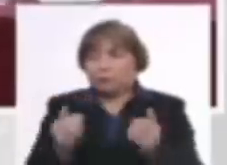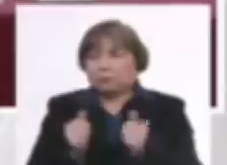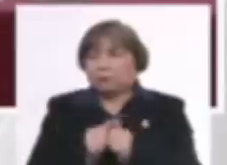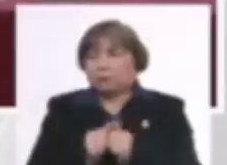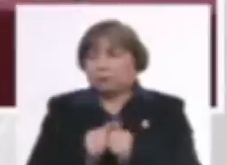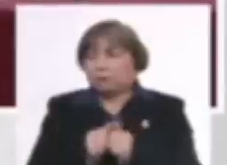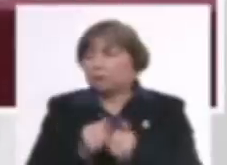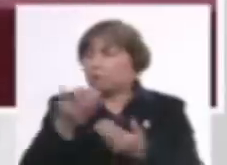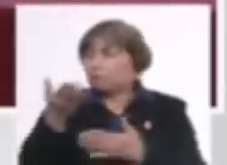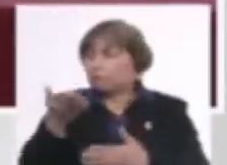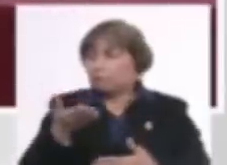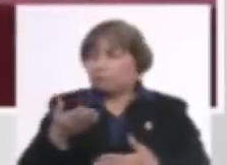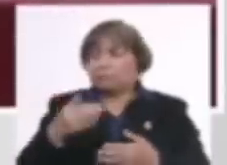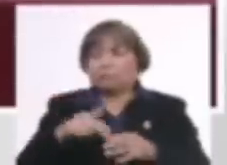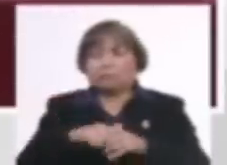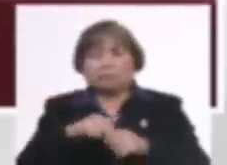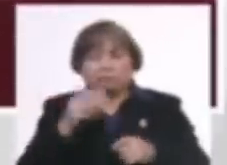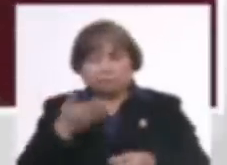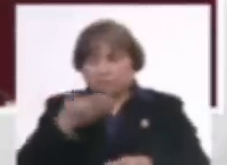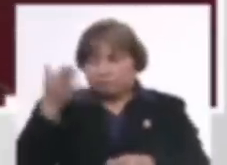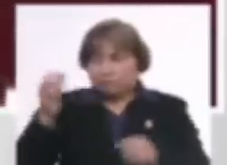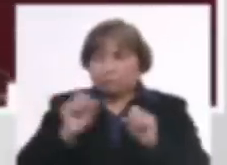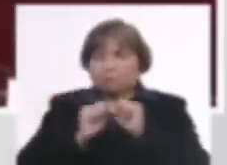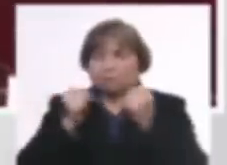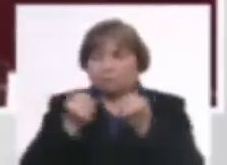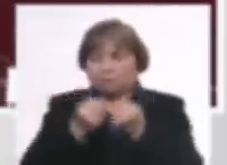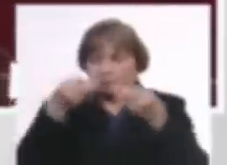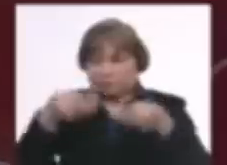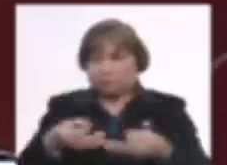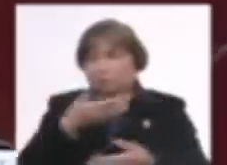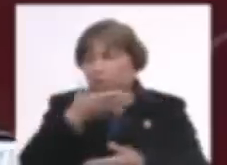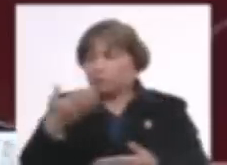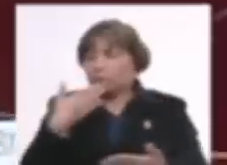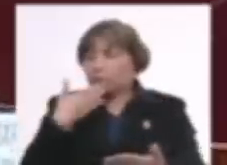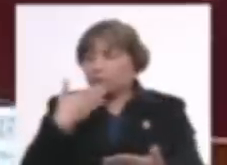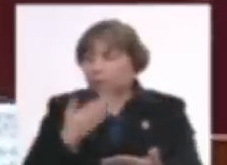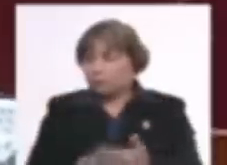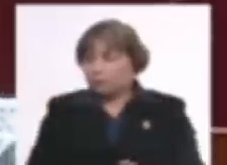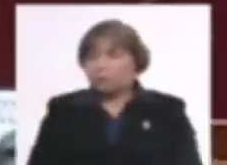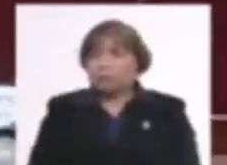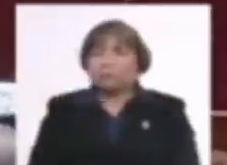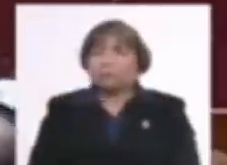comisión. Le invitamos a abandonar la sesión cuando usted crea conveniente. Muchas gracias.